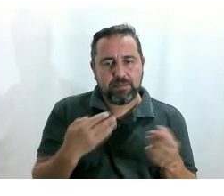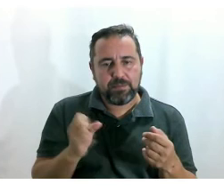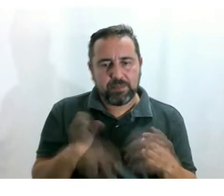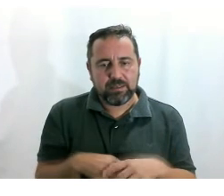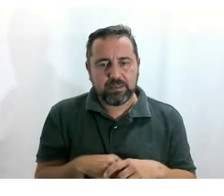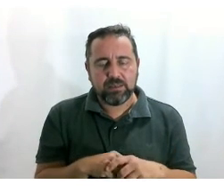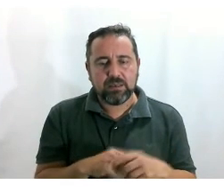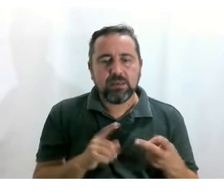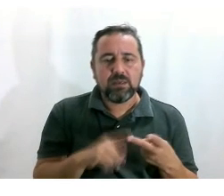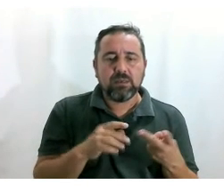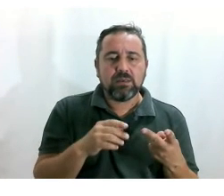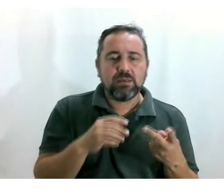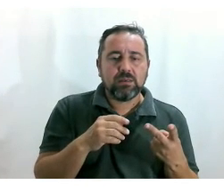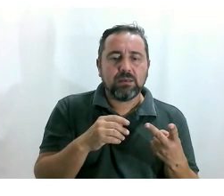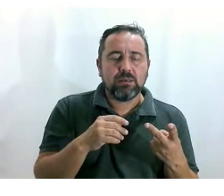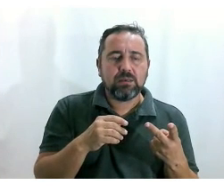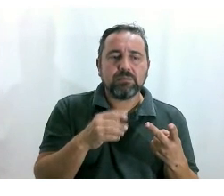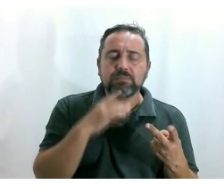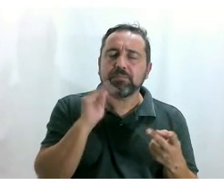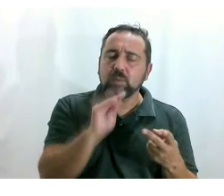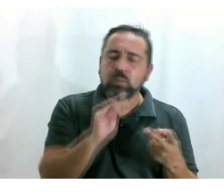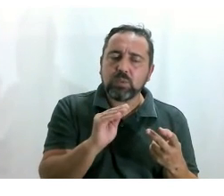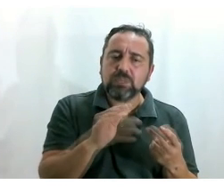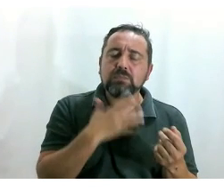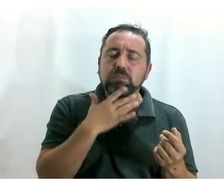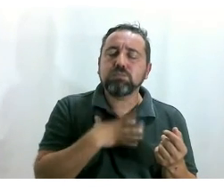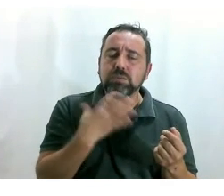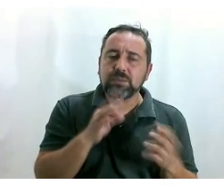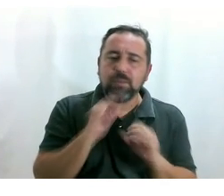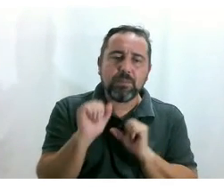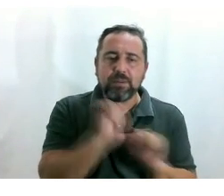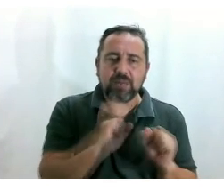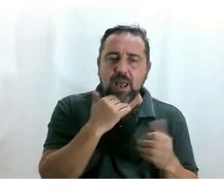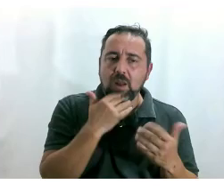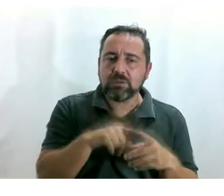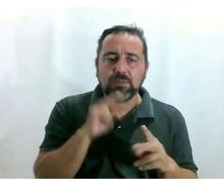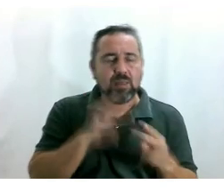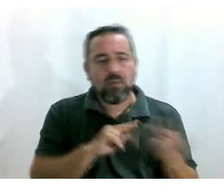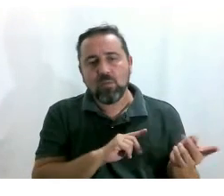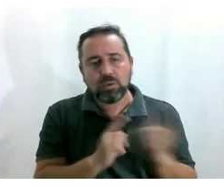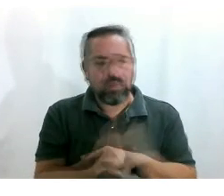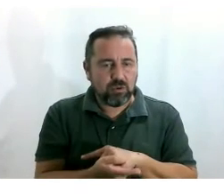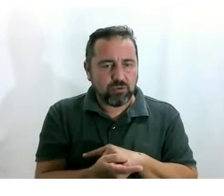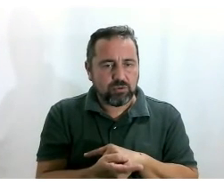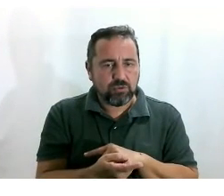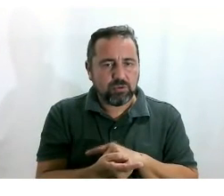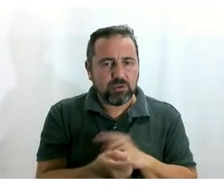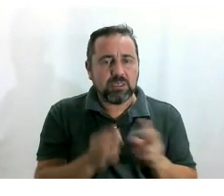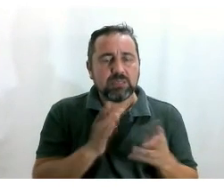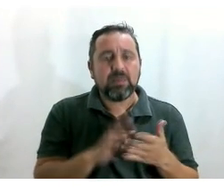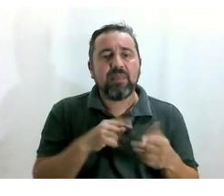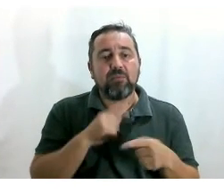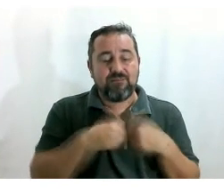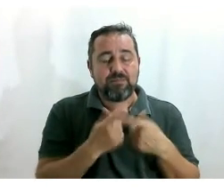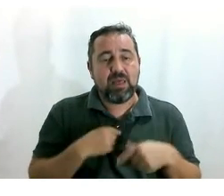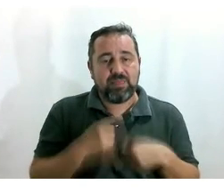proteína Gasdermina E. Preguntan si sería posible prevenir de alguna manera esta mutación en los descendientes de una